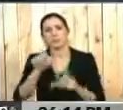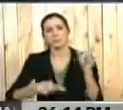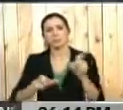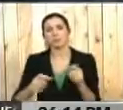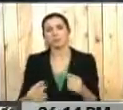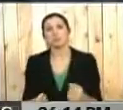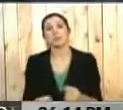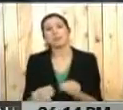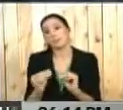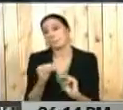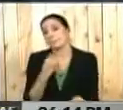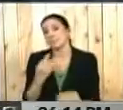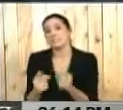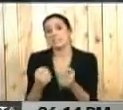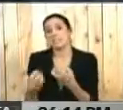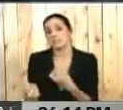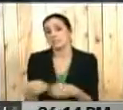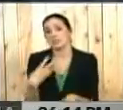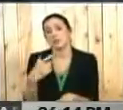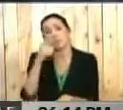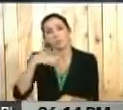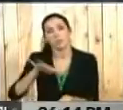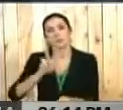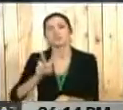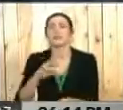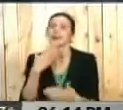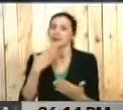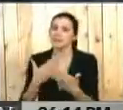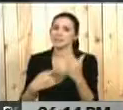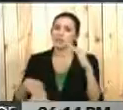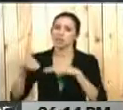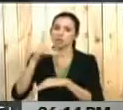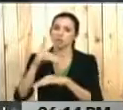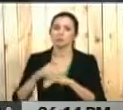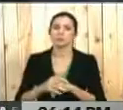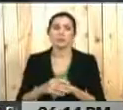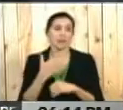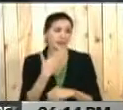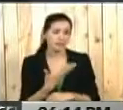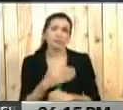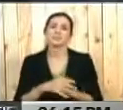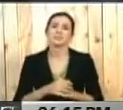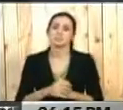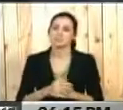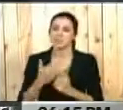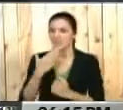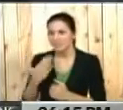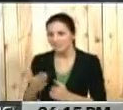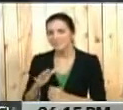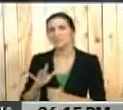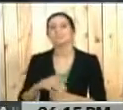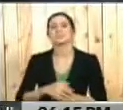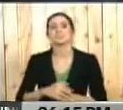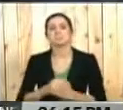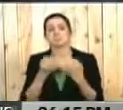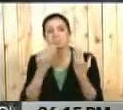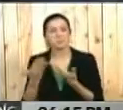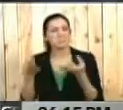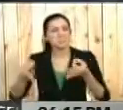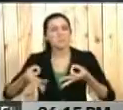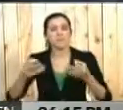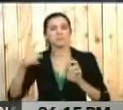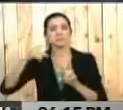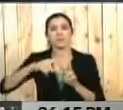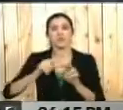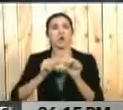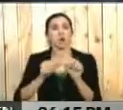nos escriben y al pueblo de Venezuela. Muchas gracias, doctor, de verdad. Gracias, hijo. Y respeto y cariño para usted. Gracias, siempre dispuesto a venir a Venezuela de televisión. Tenemos